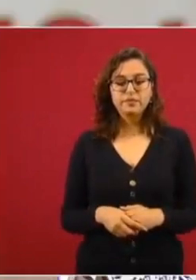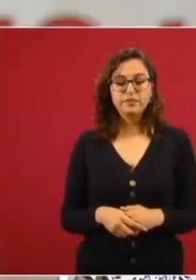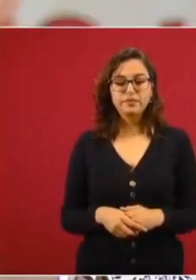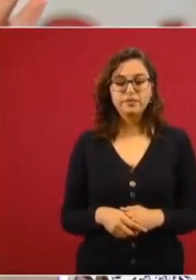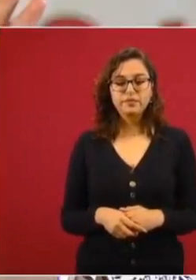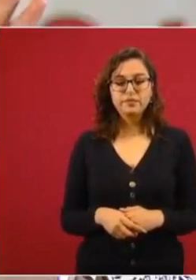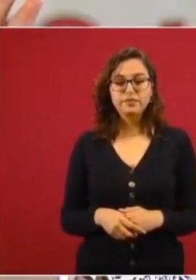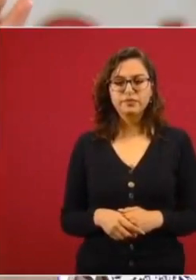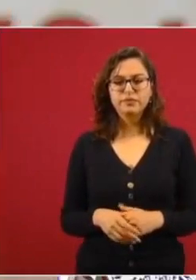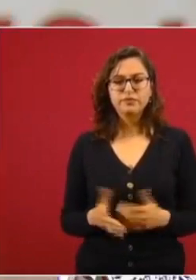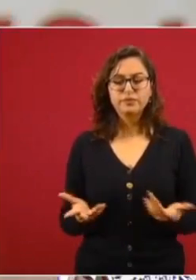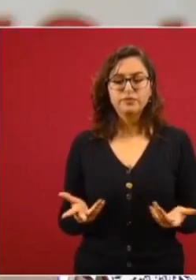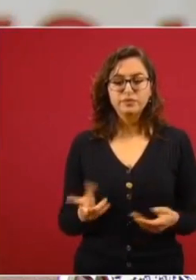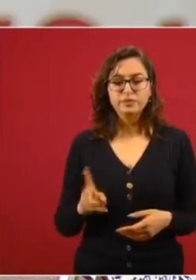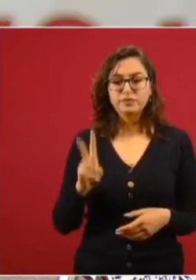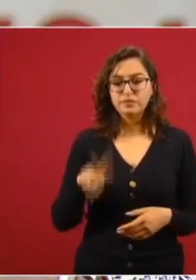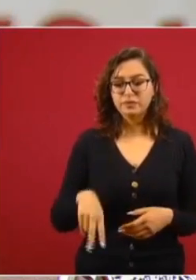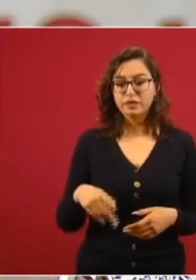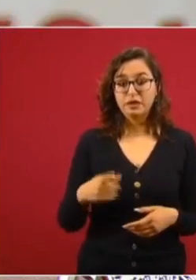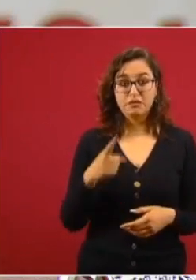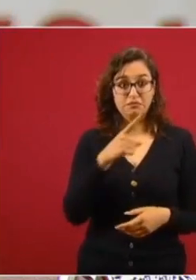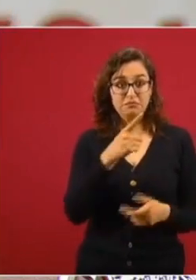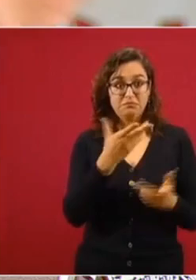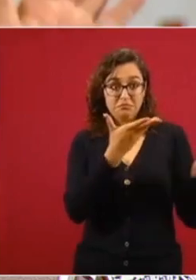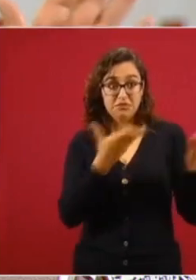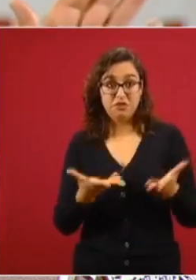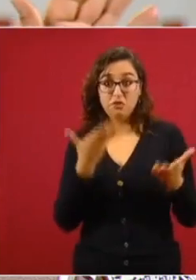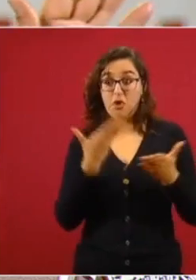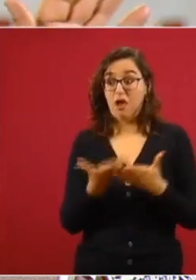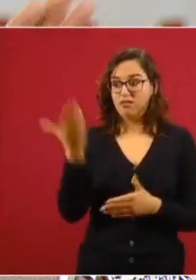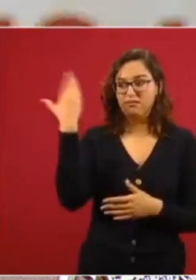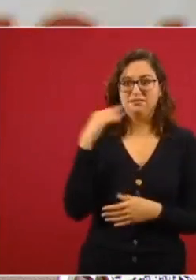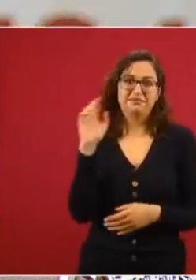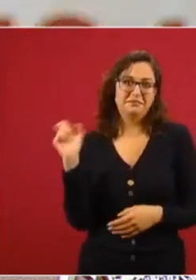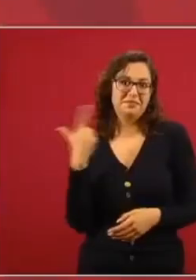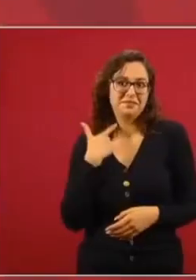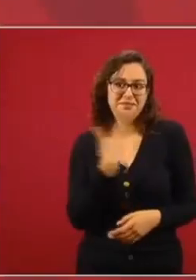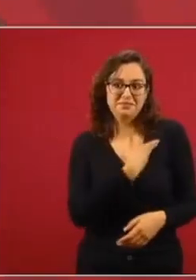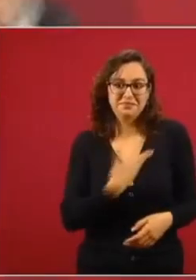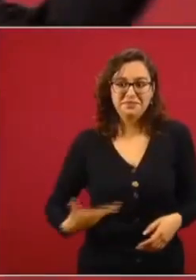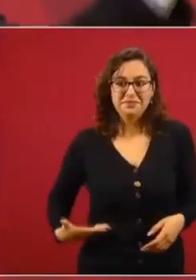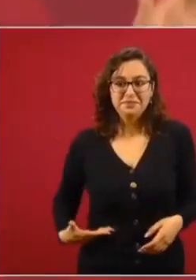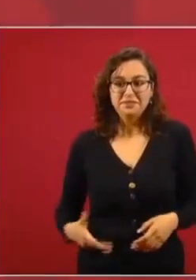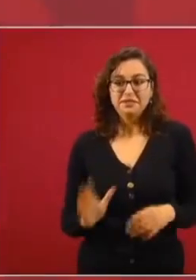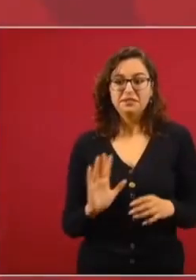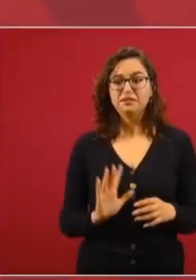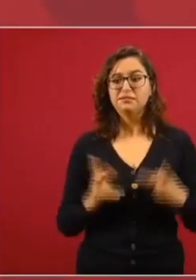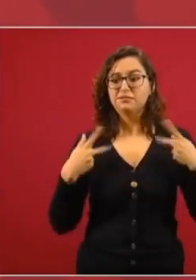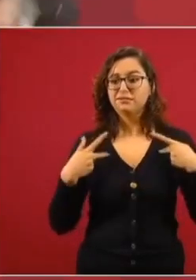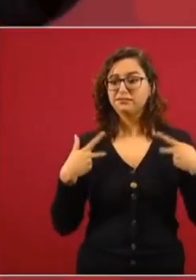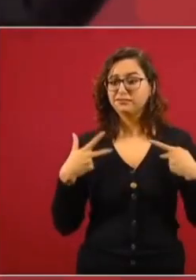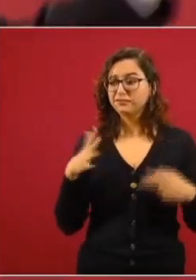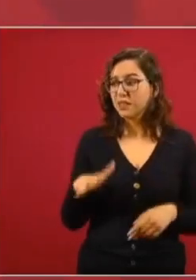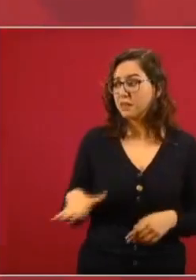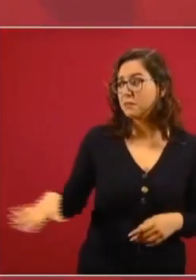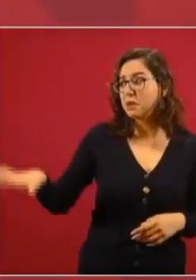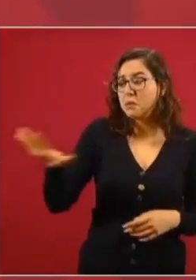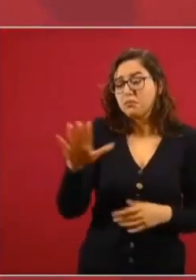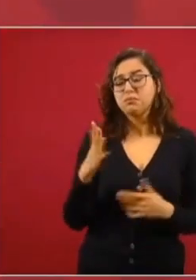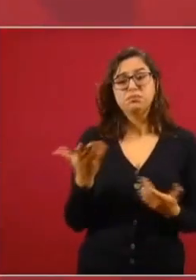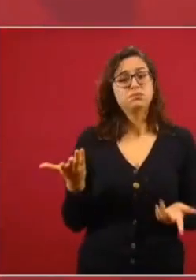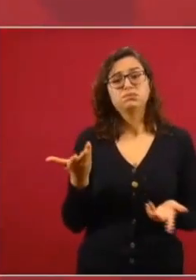eso sucedió en el sexenio pasado y ni se enteró la gente de esos